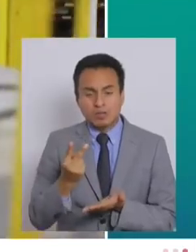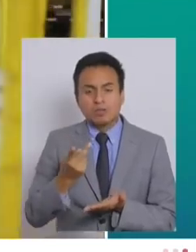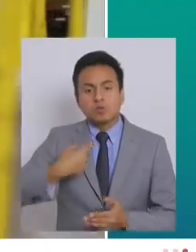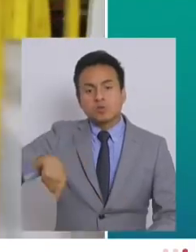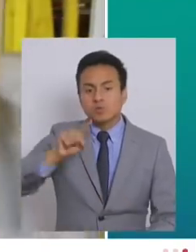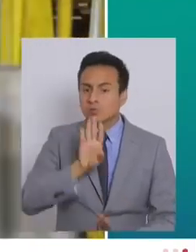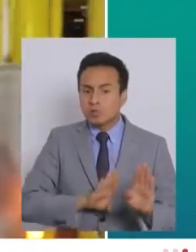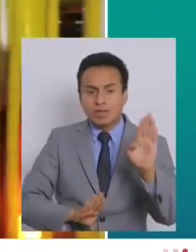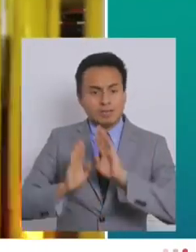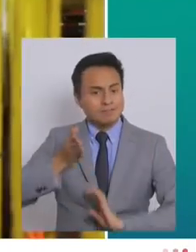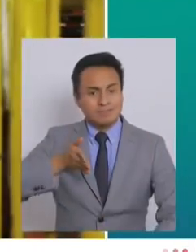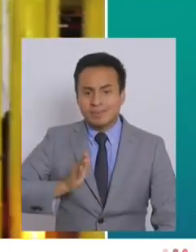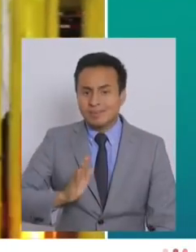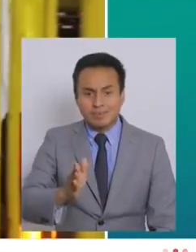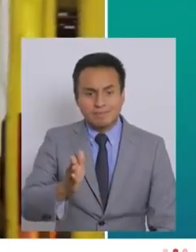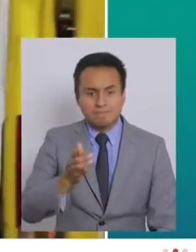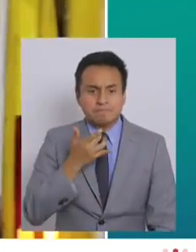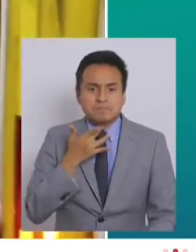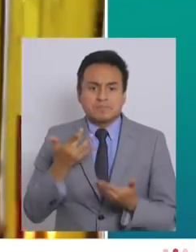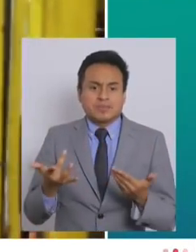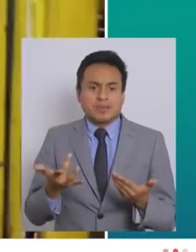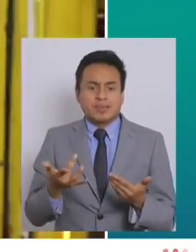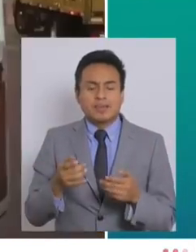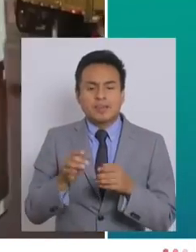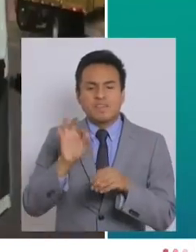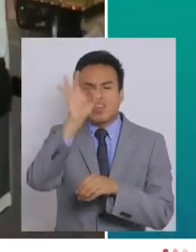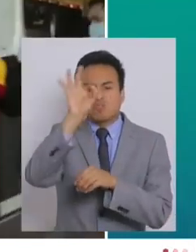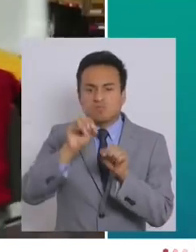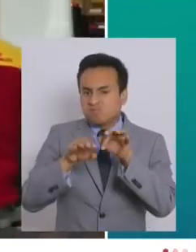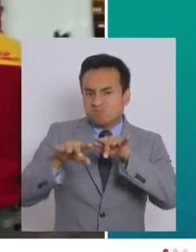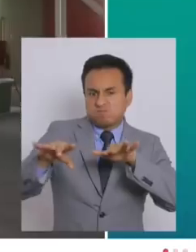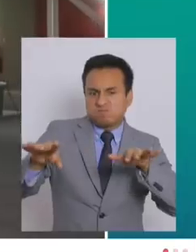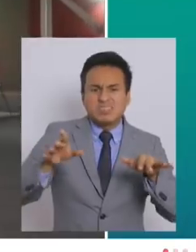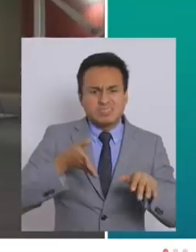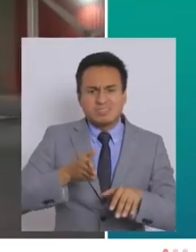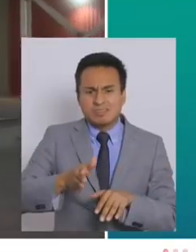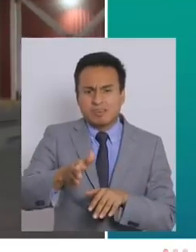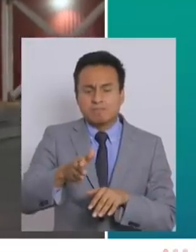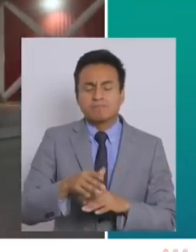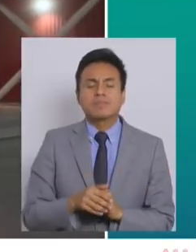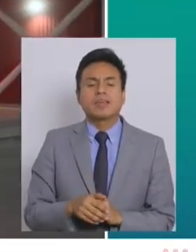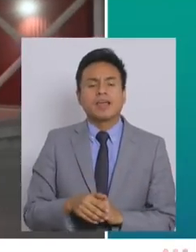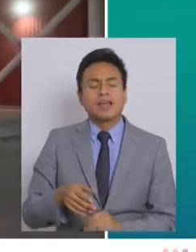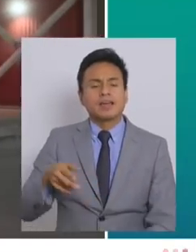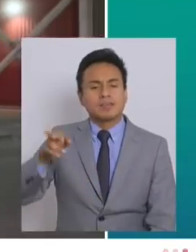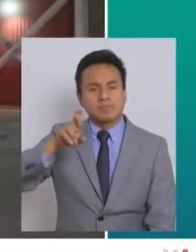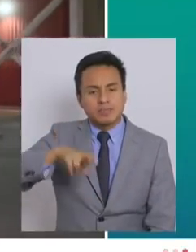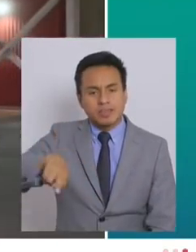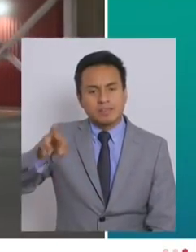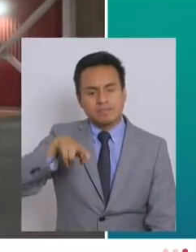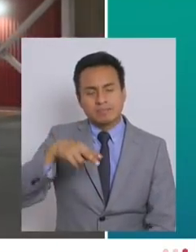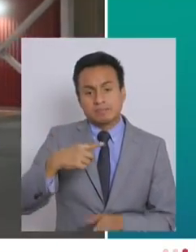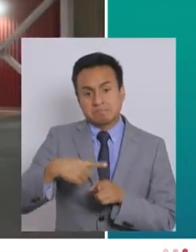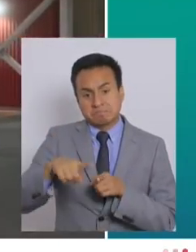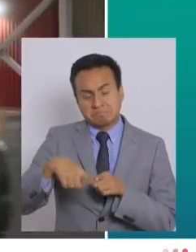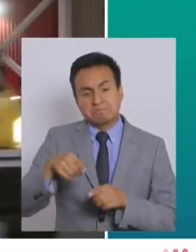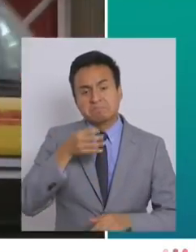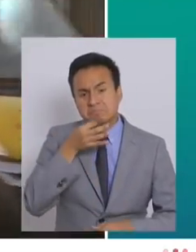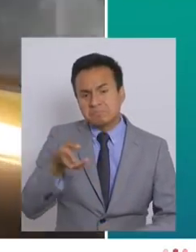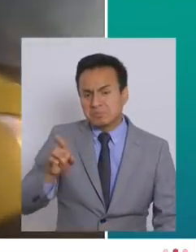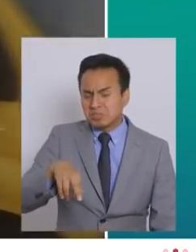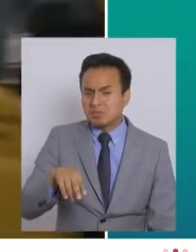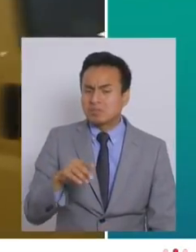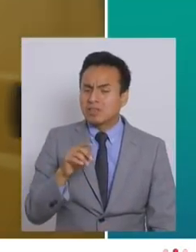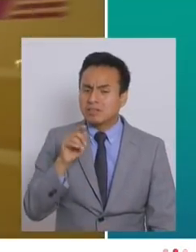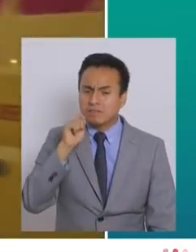seguirnos cuidando porque porque tenemos una alta circulación viral en repetidas oportunidades además hemos dicho que